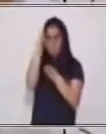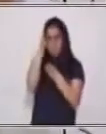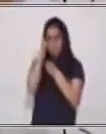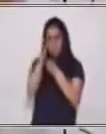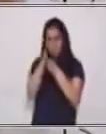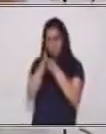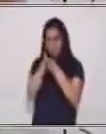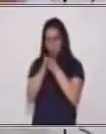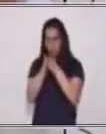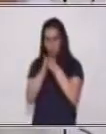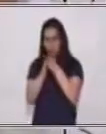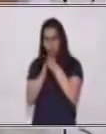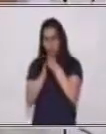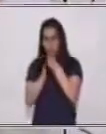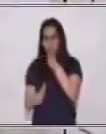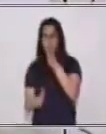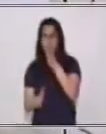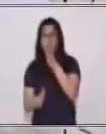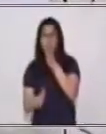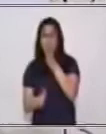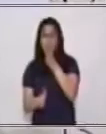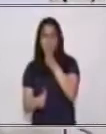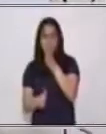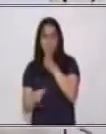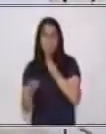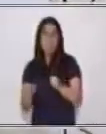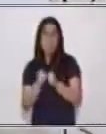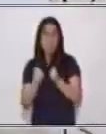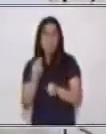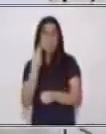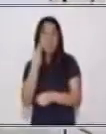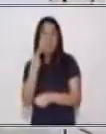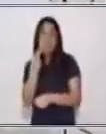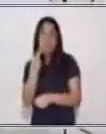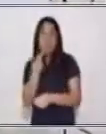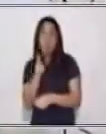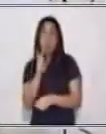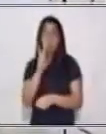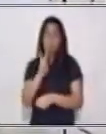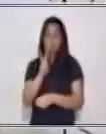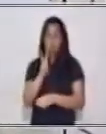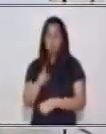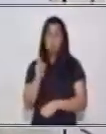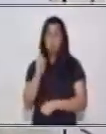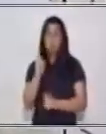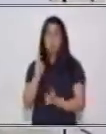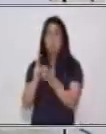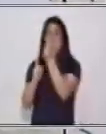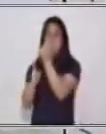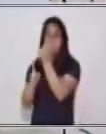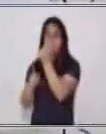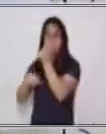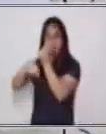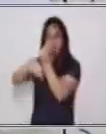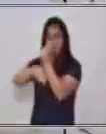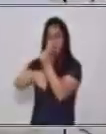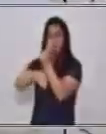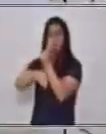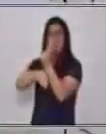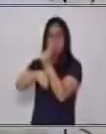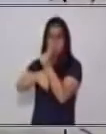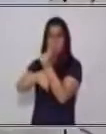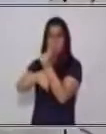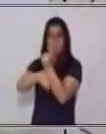dos campanas, dos parábolas vistas al contrario. Eso le llamamos, entonces se le coloca el nombre de hipérbola.